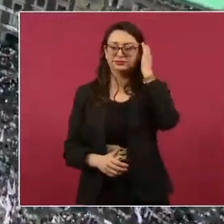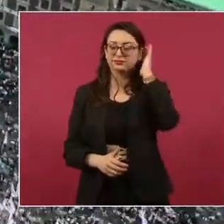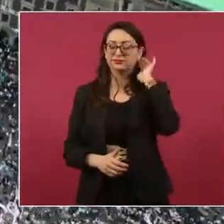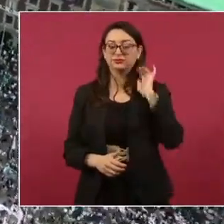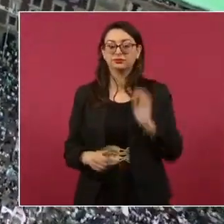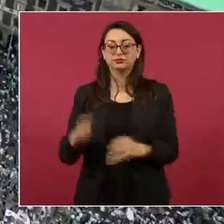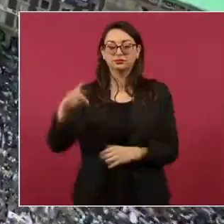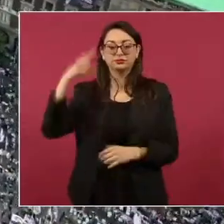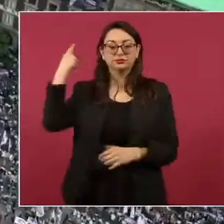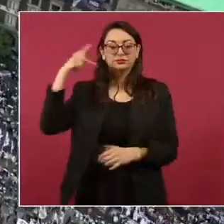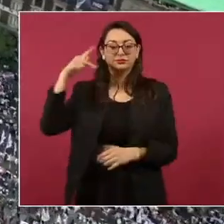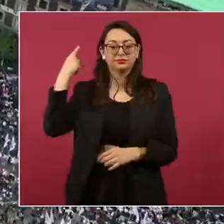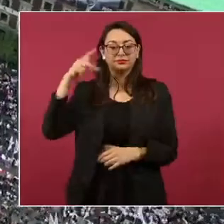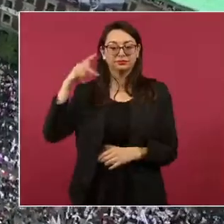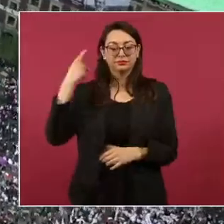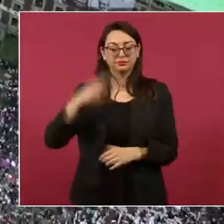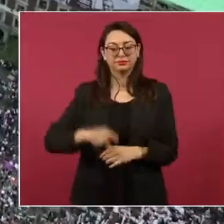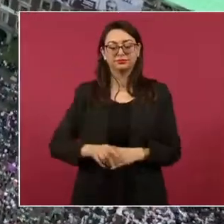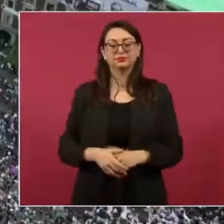Puebla,